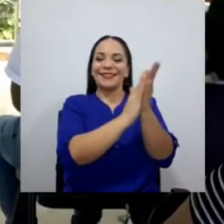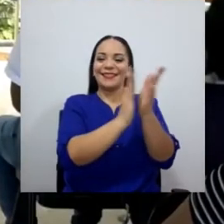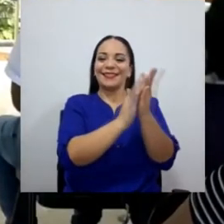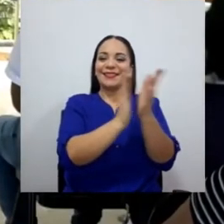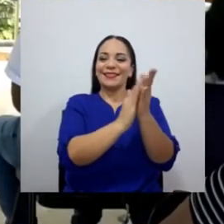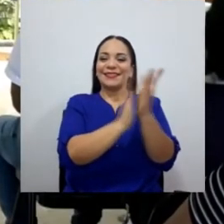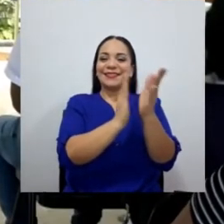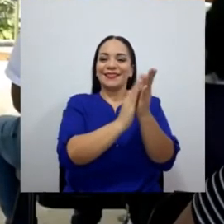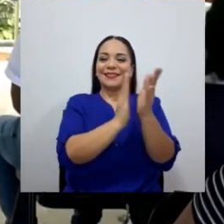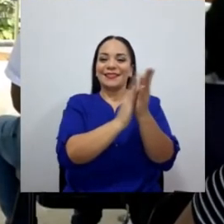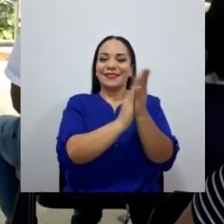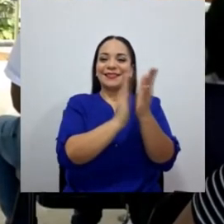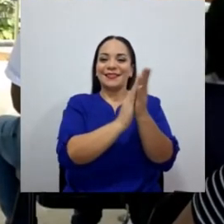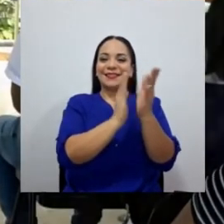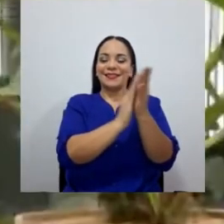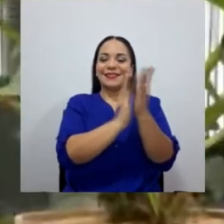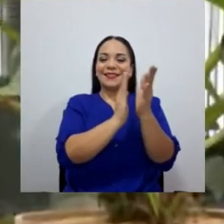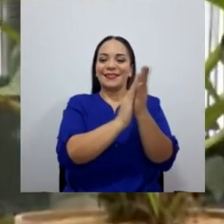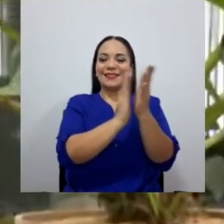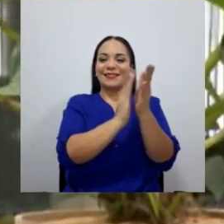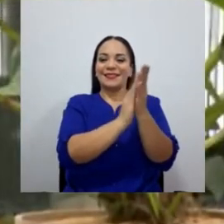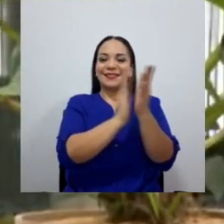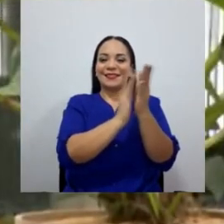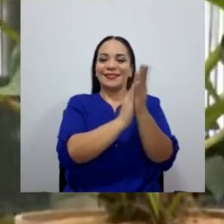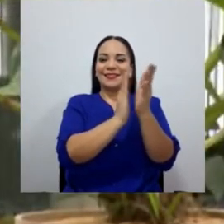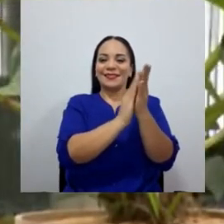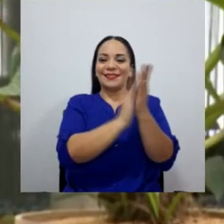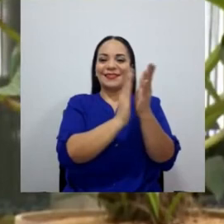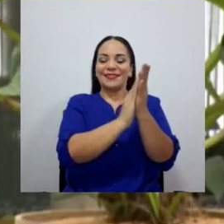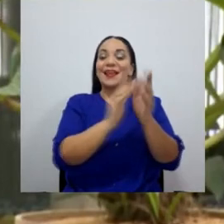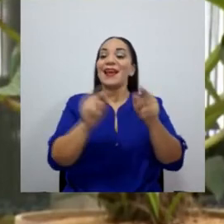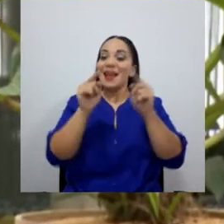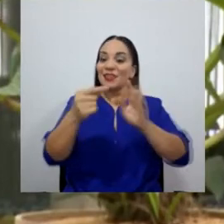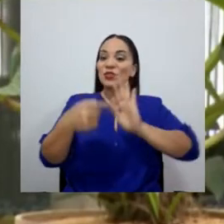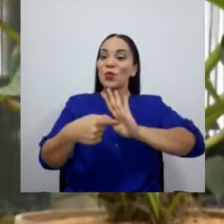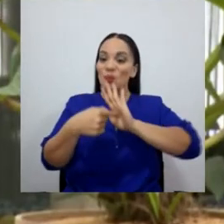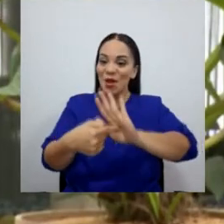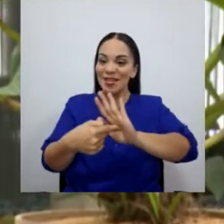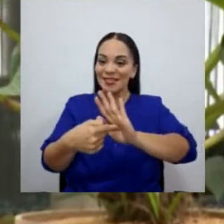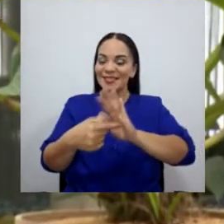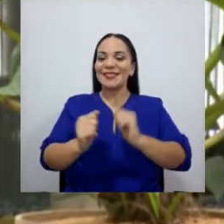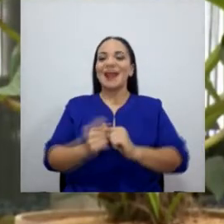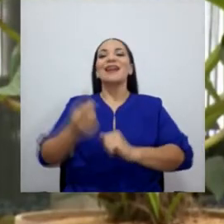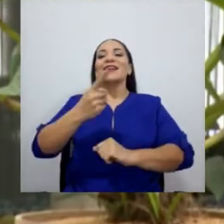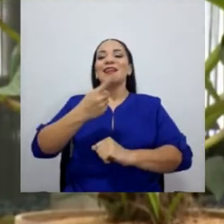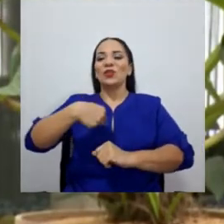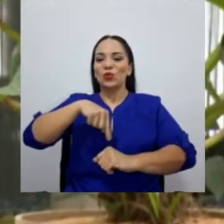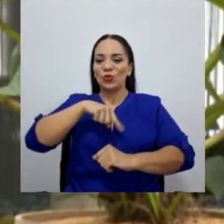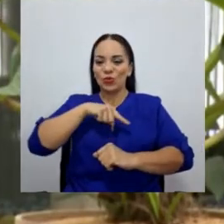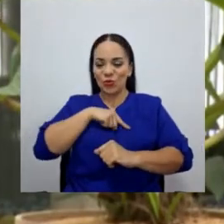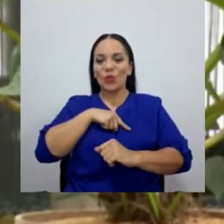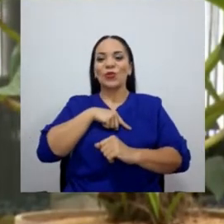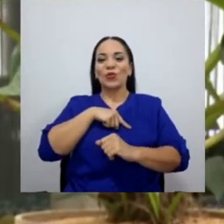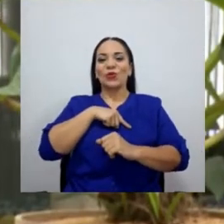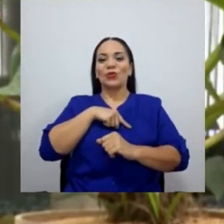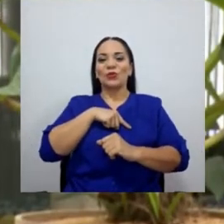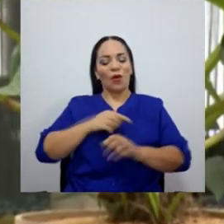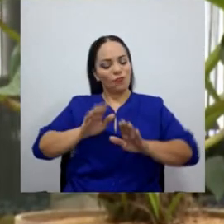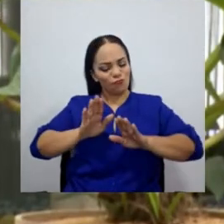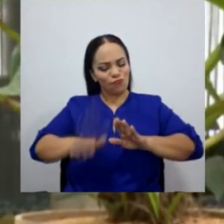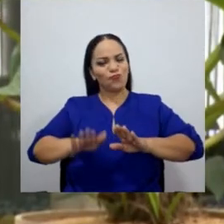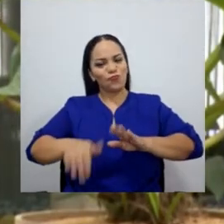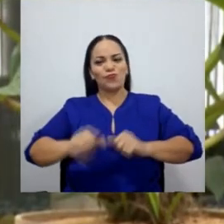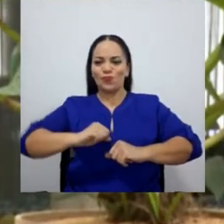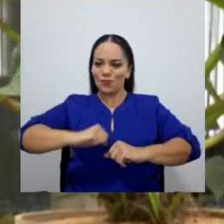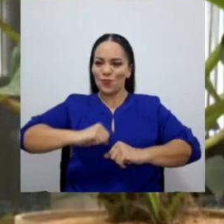Eso muestra que estamos con el pie en el acelerador, con